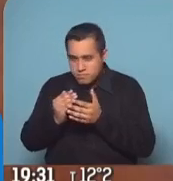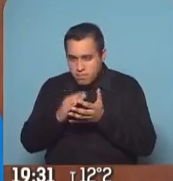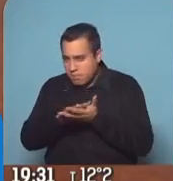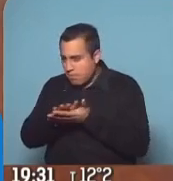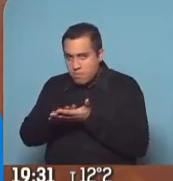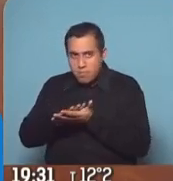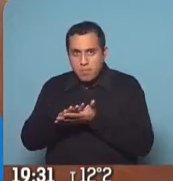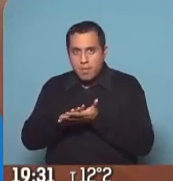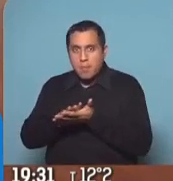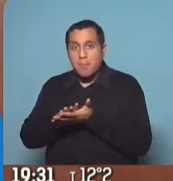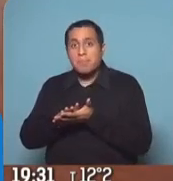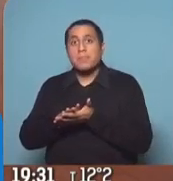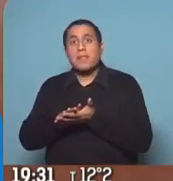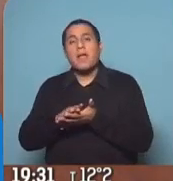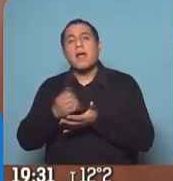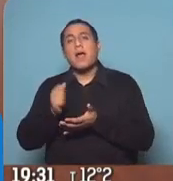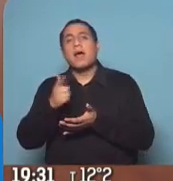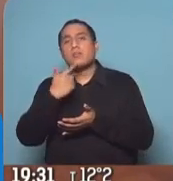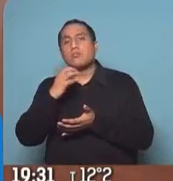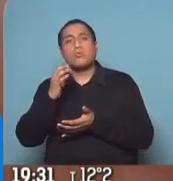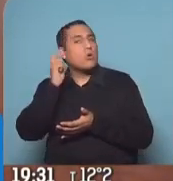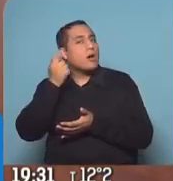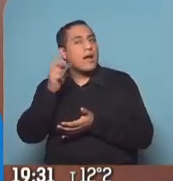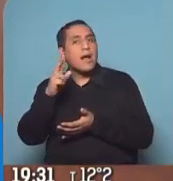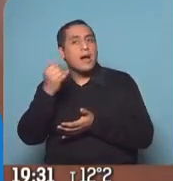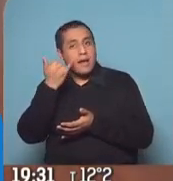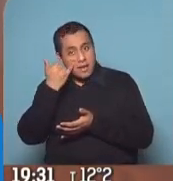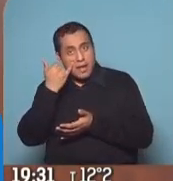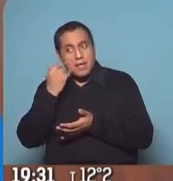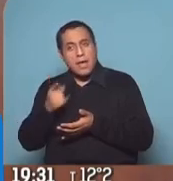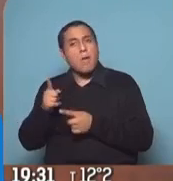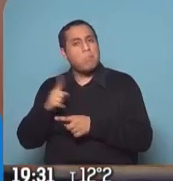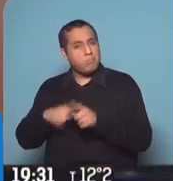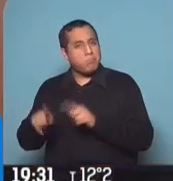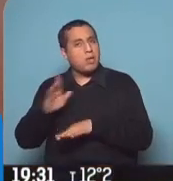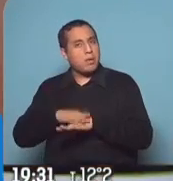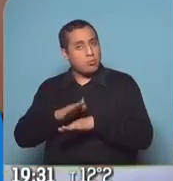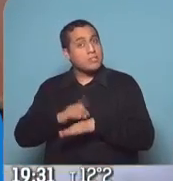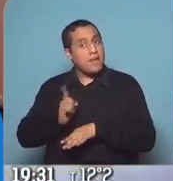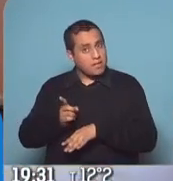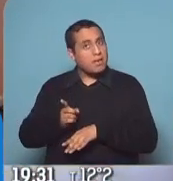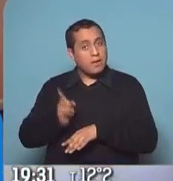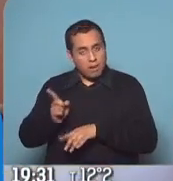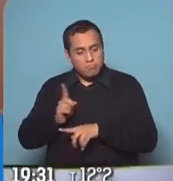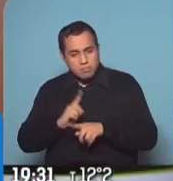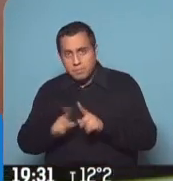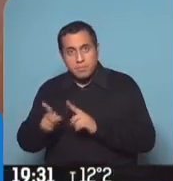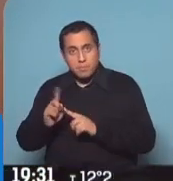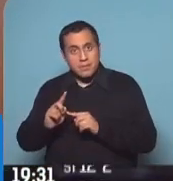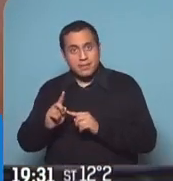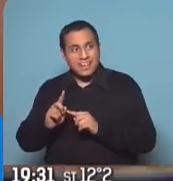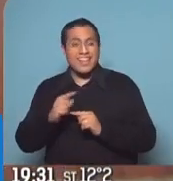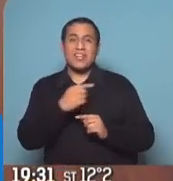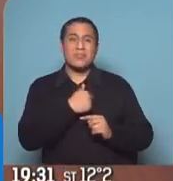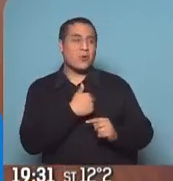señora Alzogaray Ujú. conducía la UCD, eh, Yo tenía mis